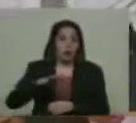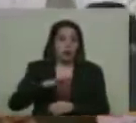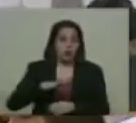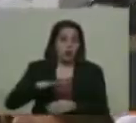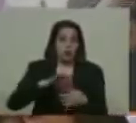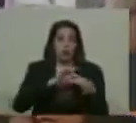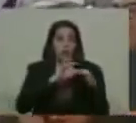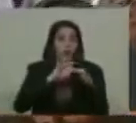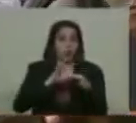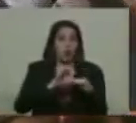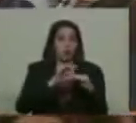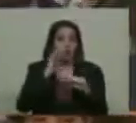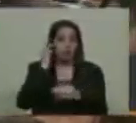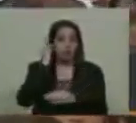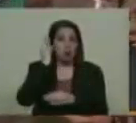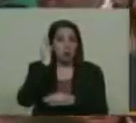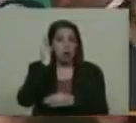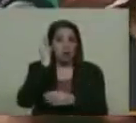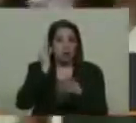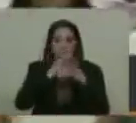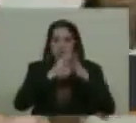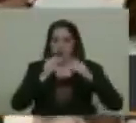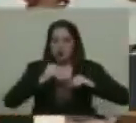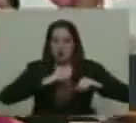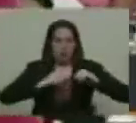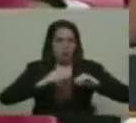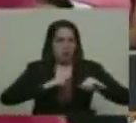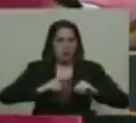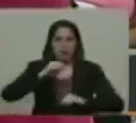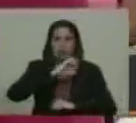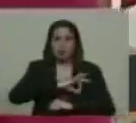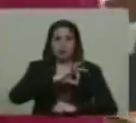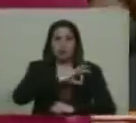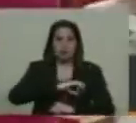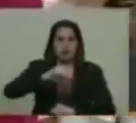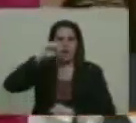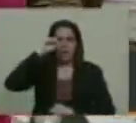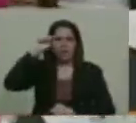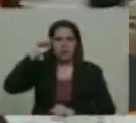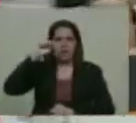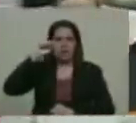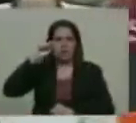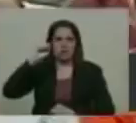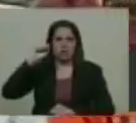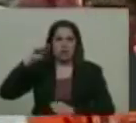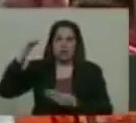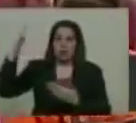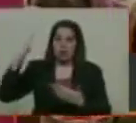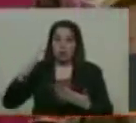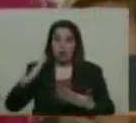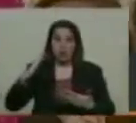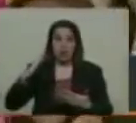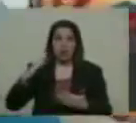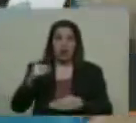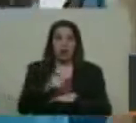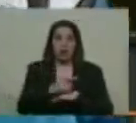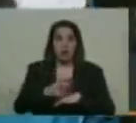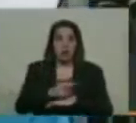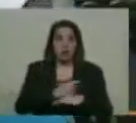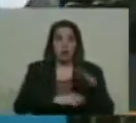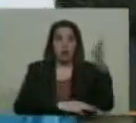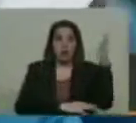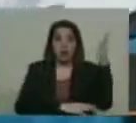mujeres, de todos los movimientos sociales, almirante en jefa. Venga para acá, almirante, dámosle un aplauso. a